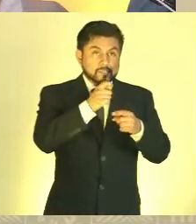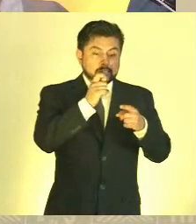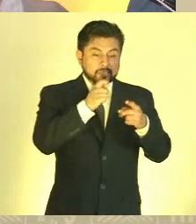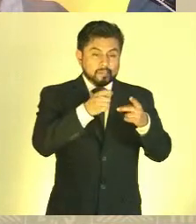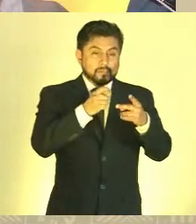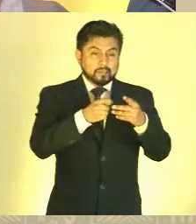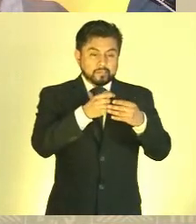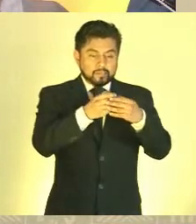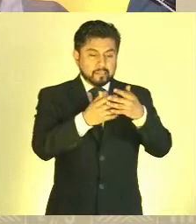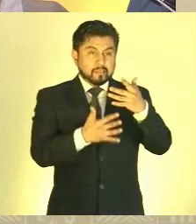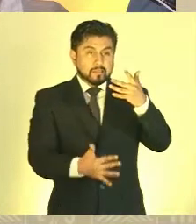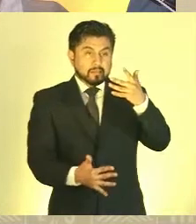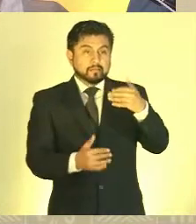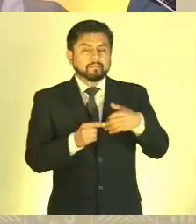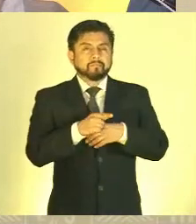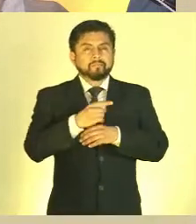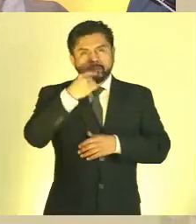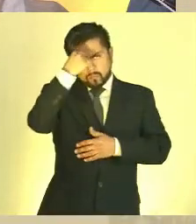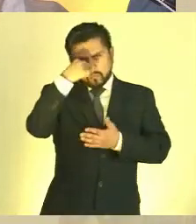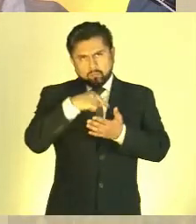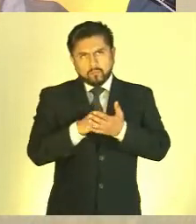que